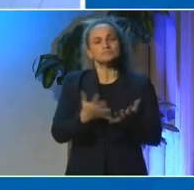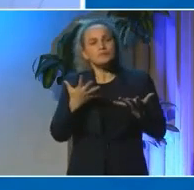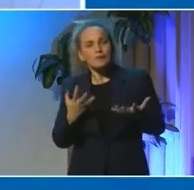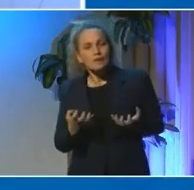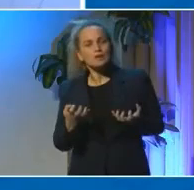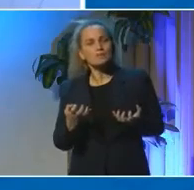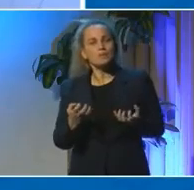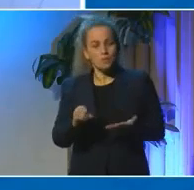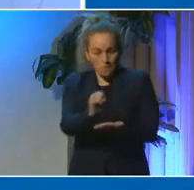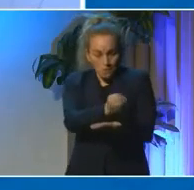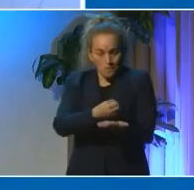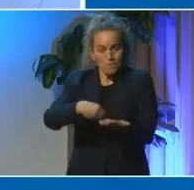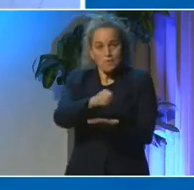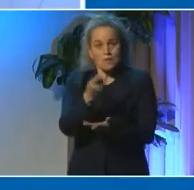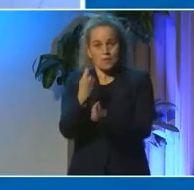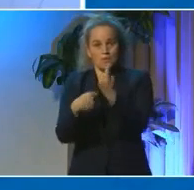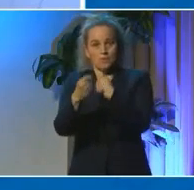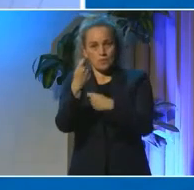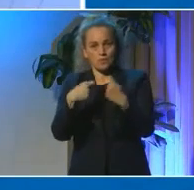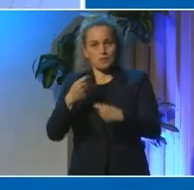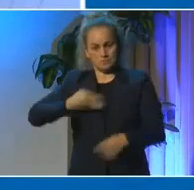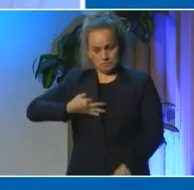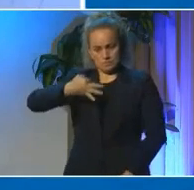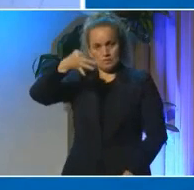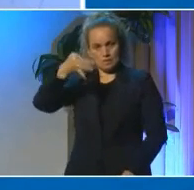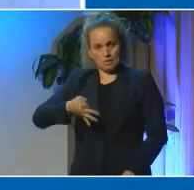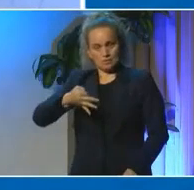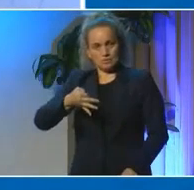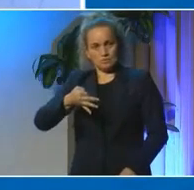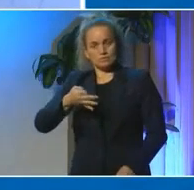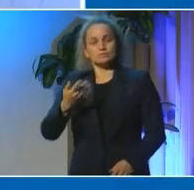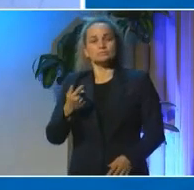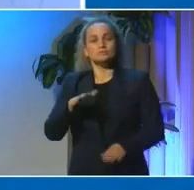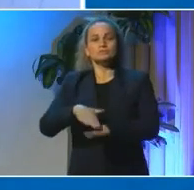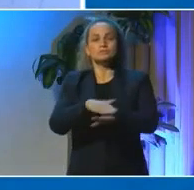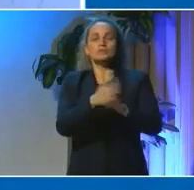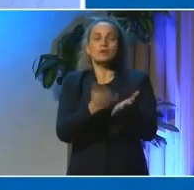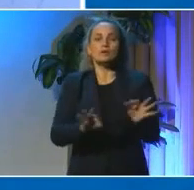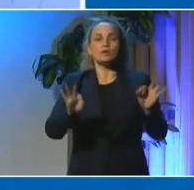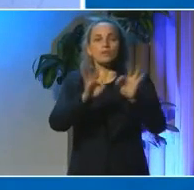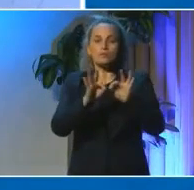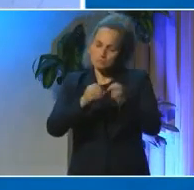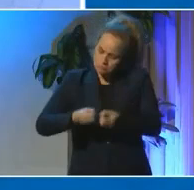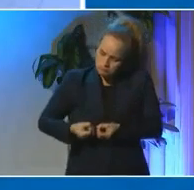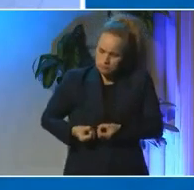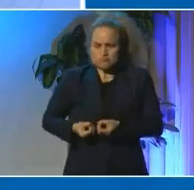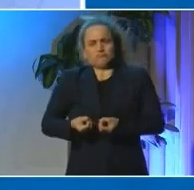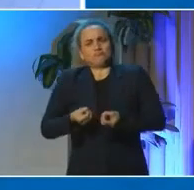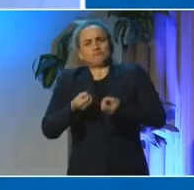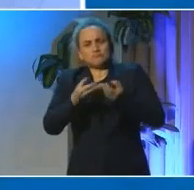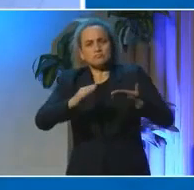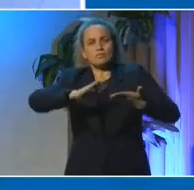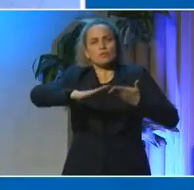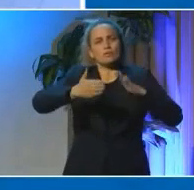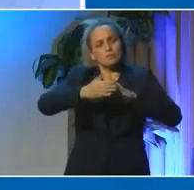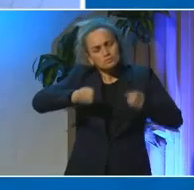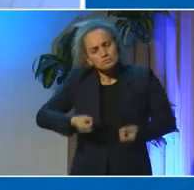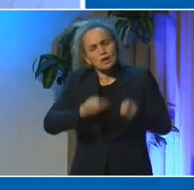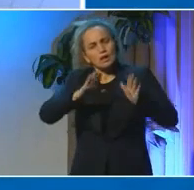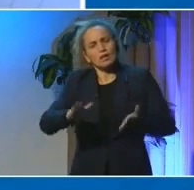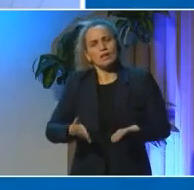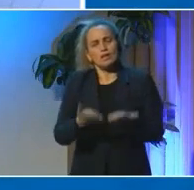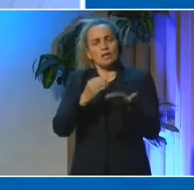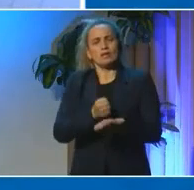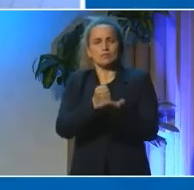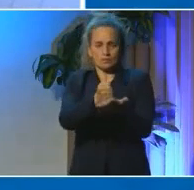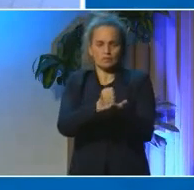un biocomercio ético generarle realmente un valor agregado a las comunidades otro cosa que